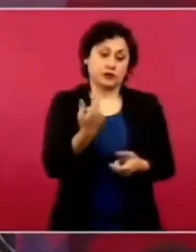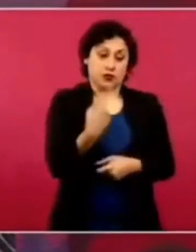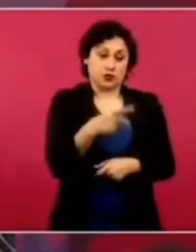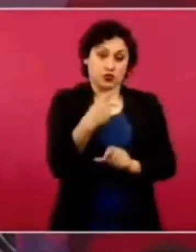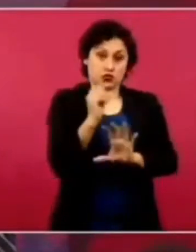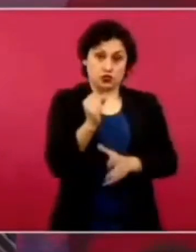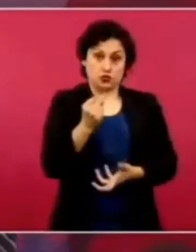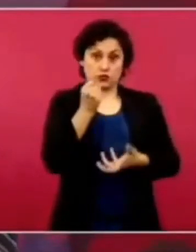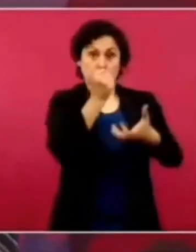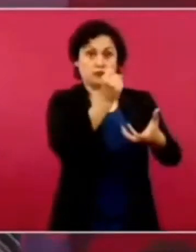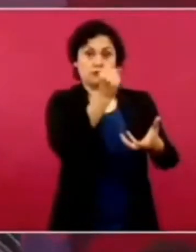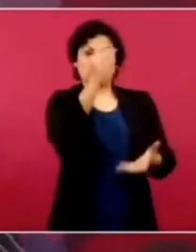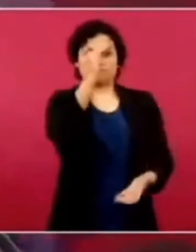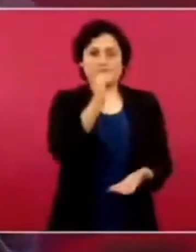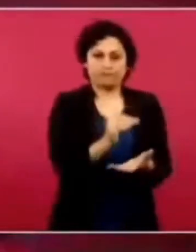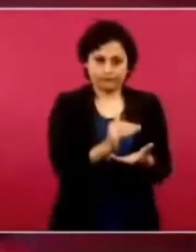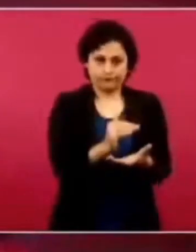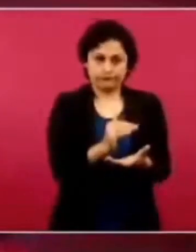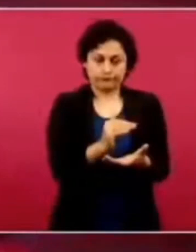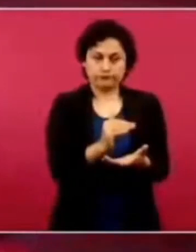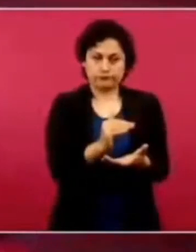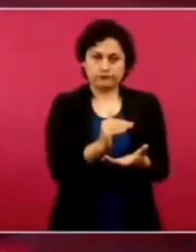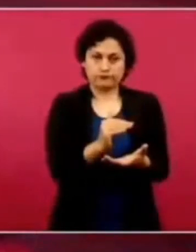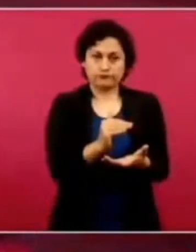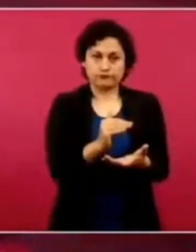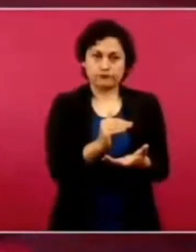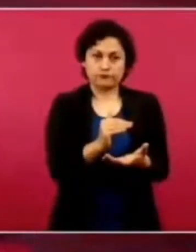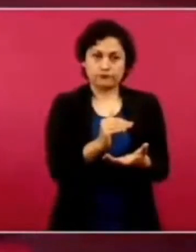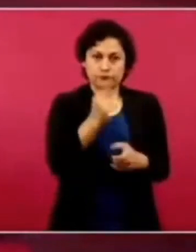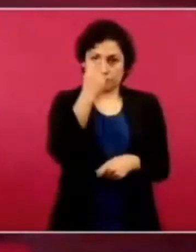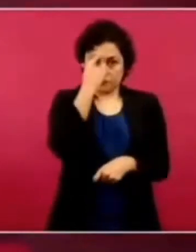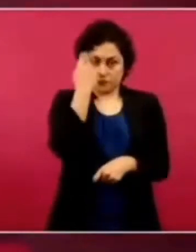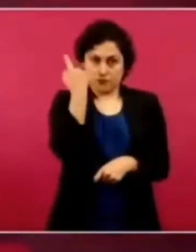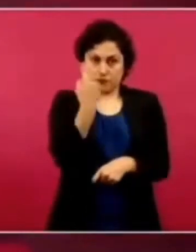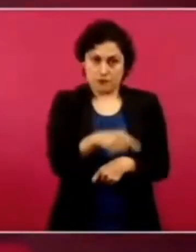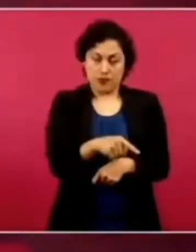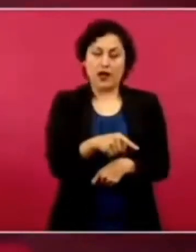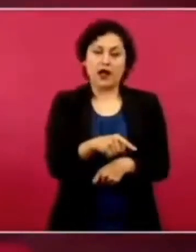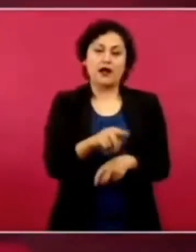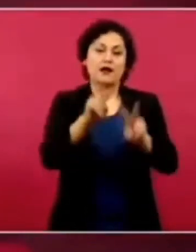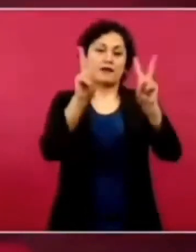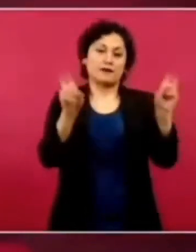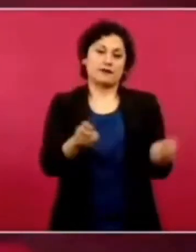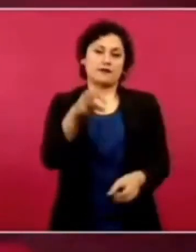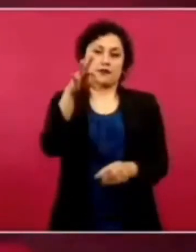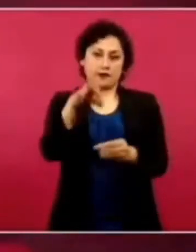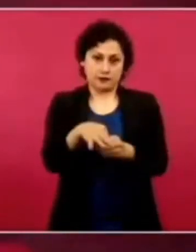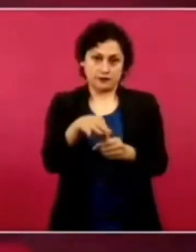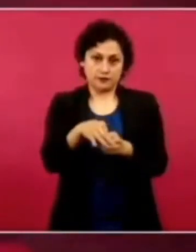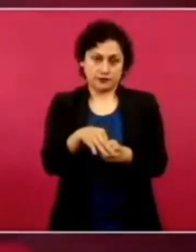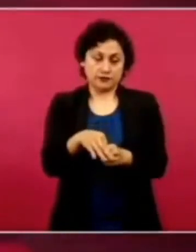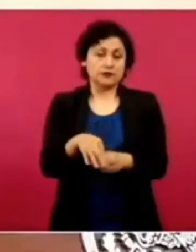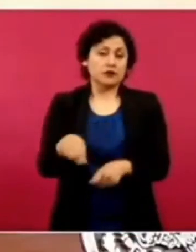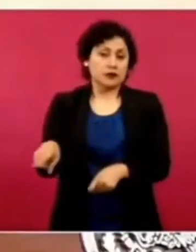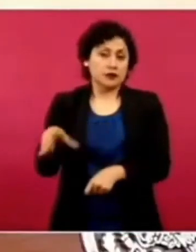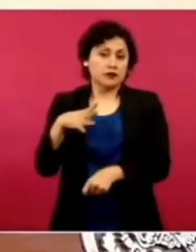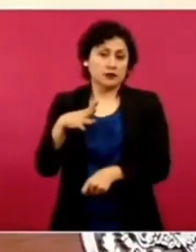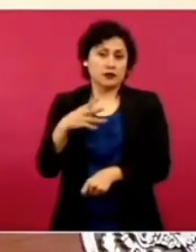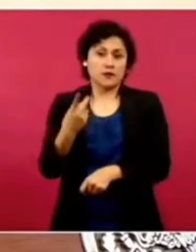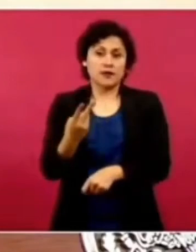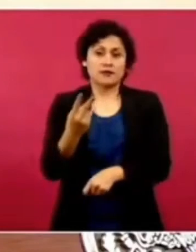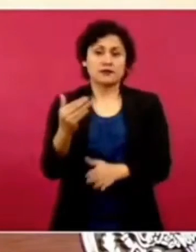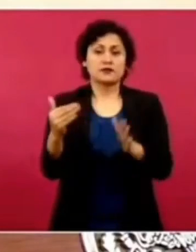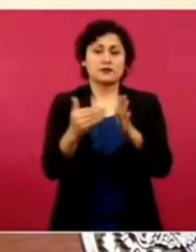en general para todo el sistema electoral que es del orden de veinticinco mil millones